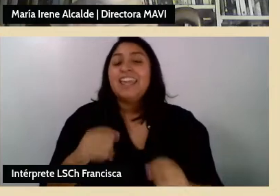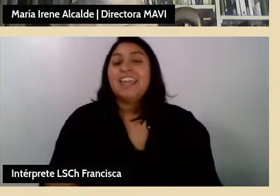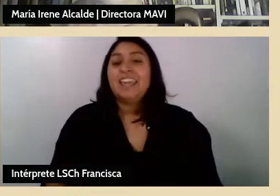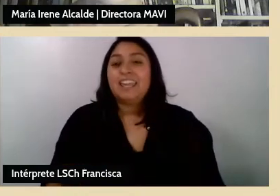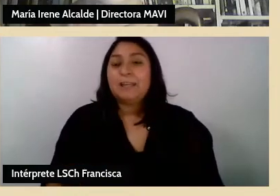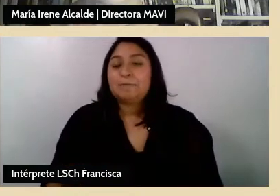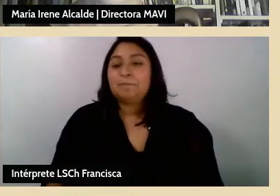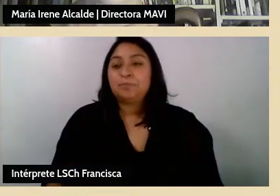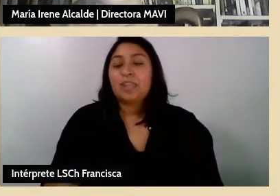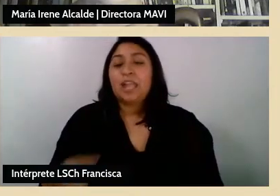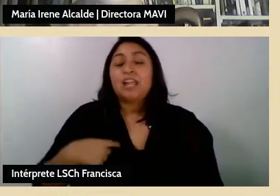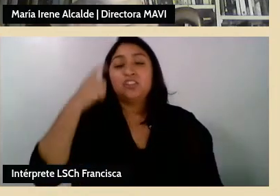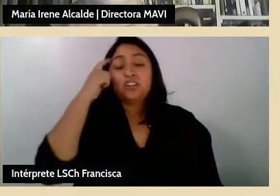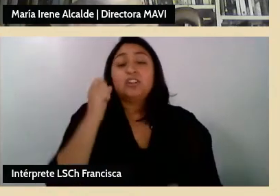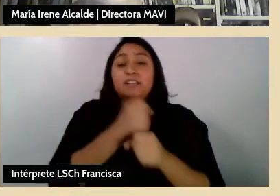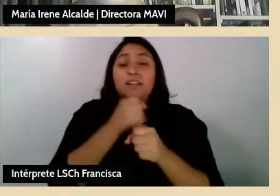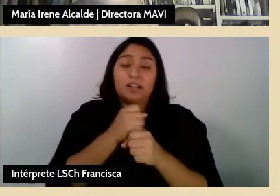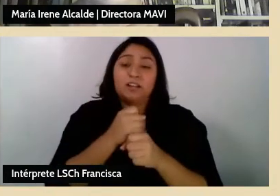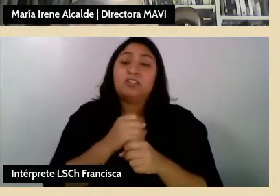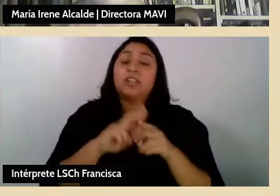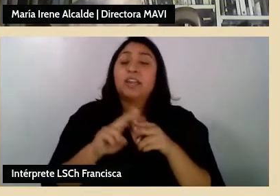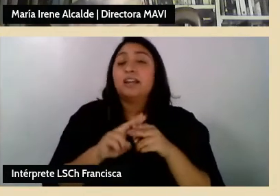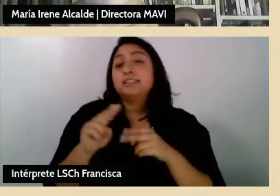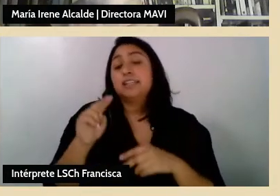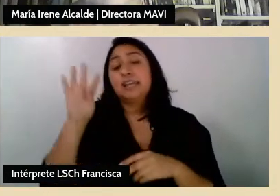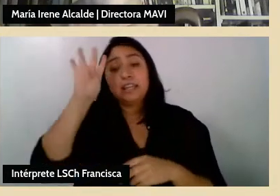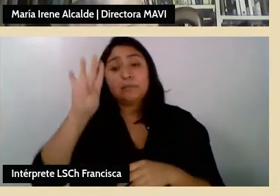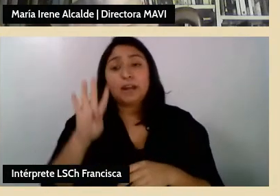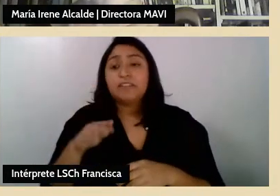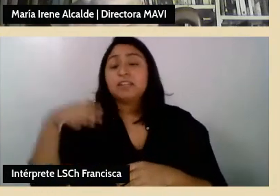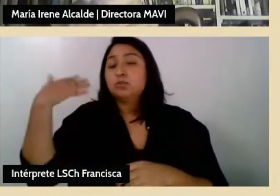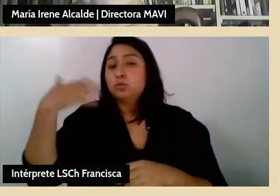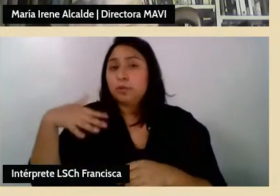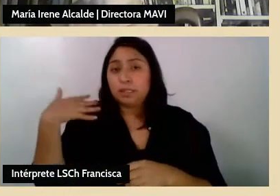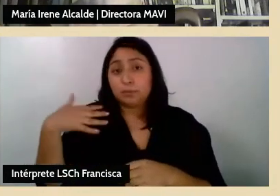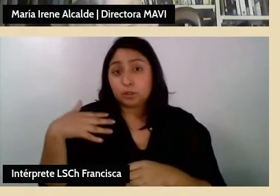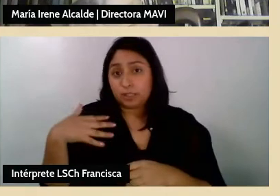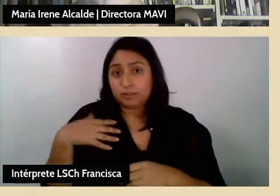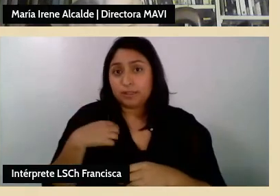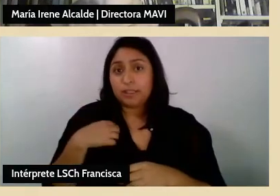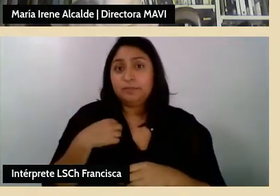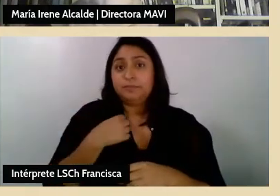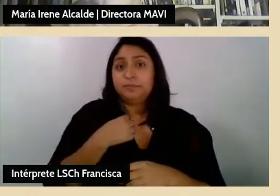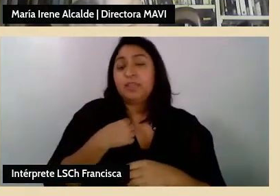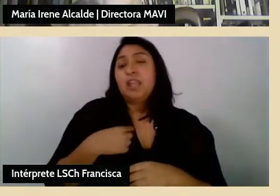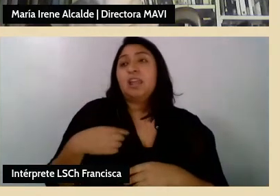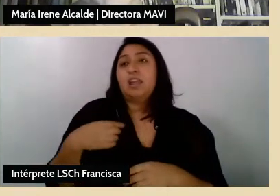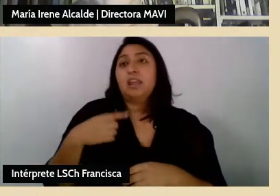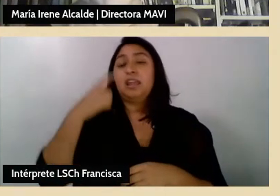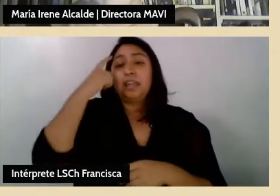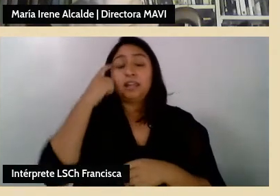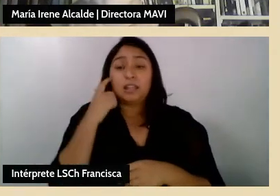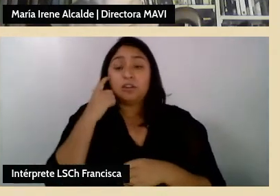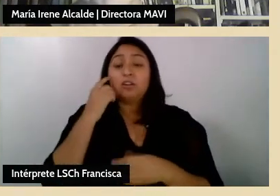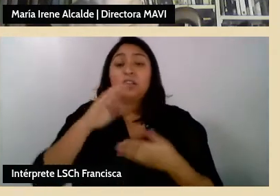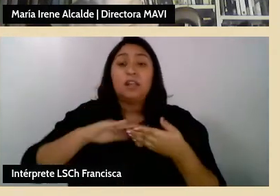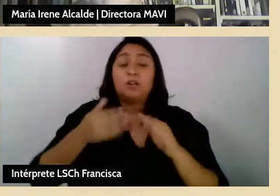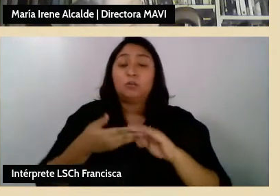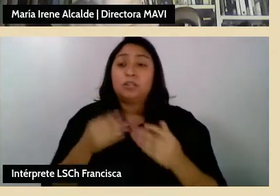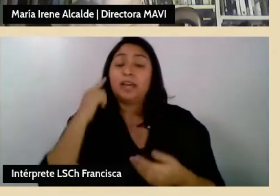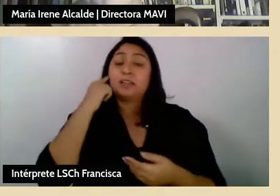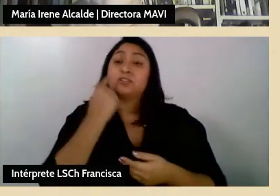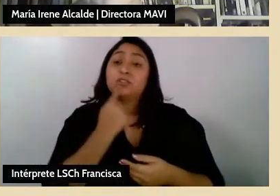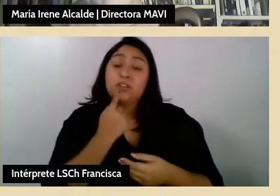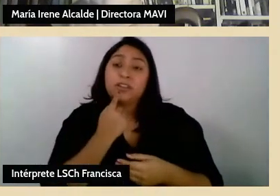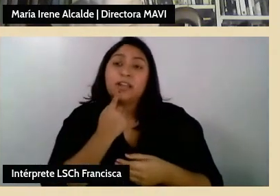tratar. Yo creo que el trabajo que hace el MAVI es súper importante. Creo que